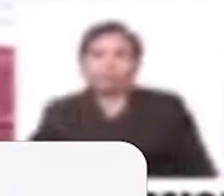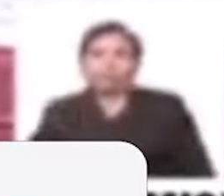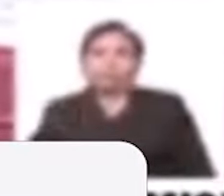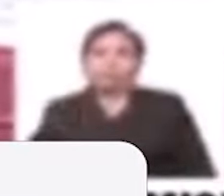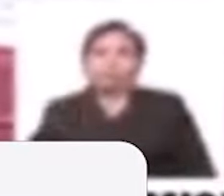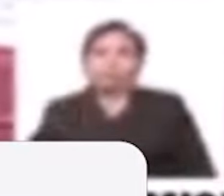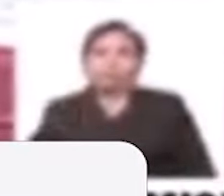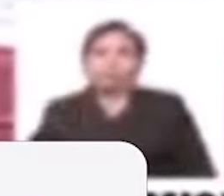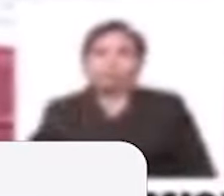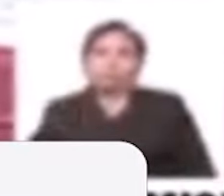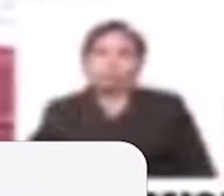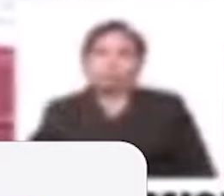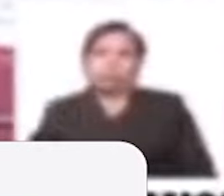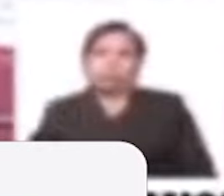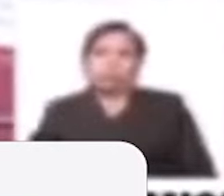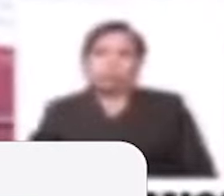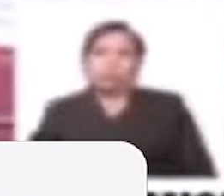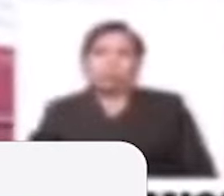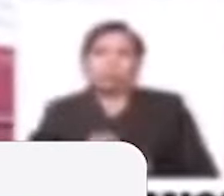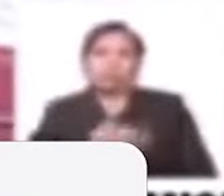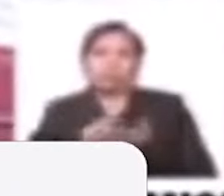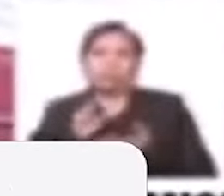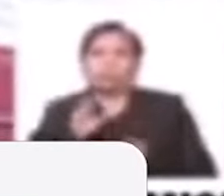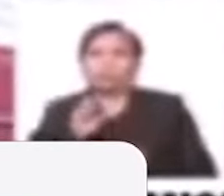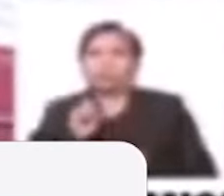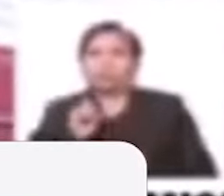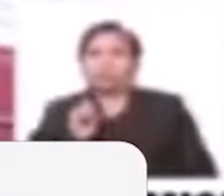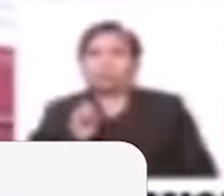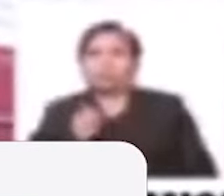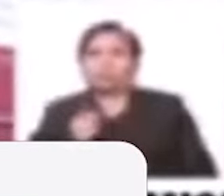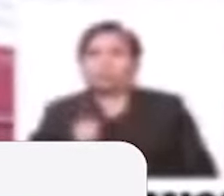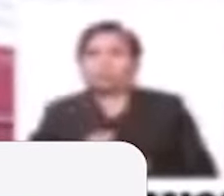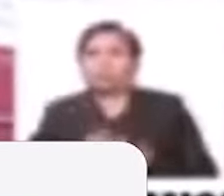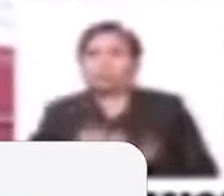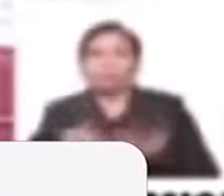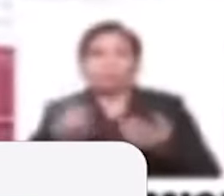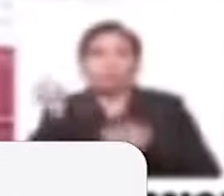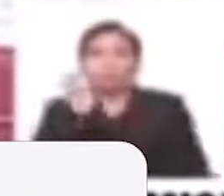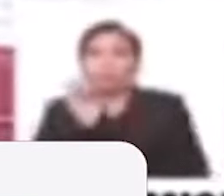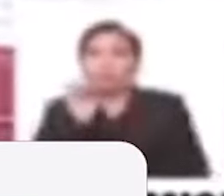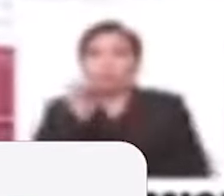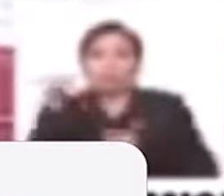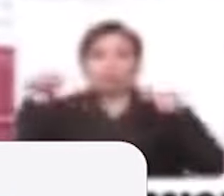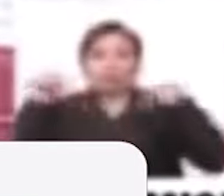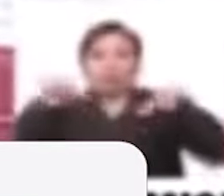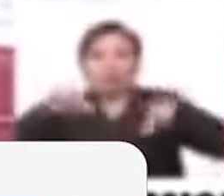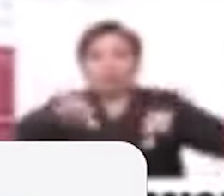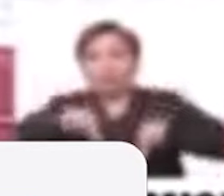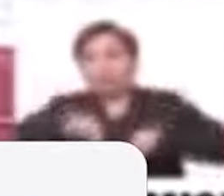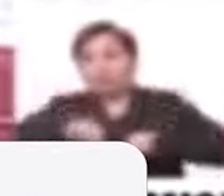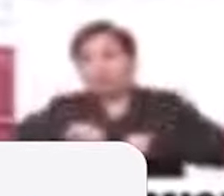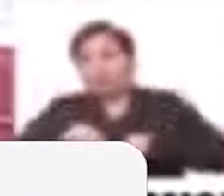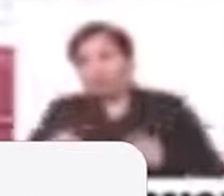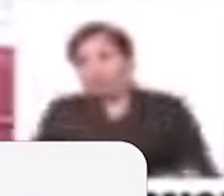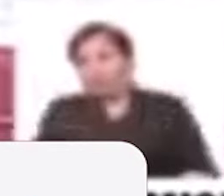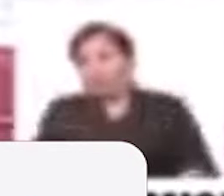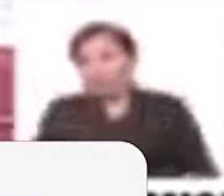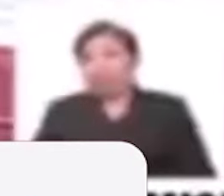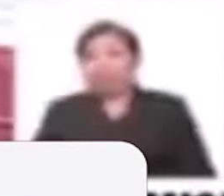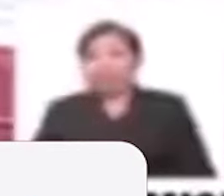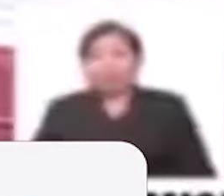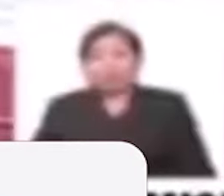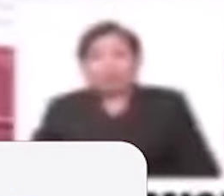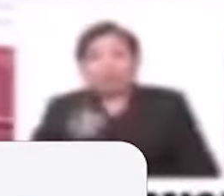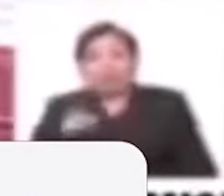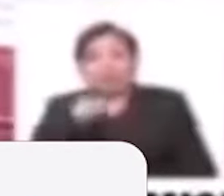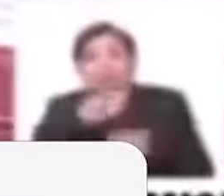que se le cesa porque el estado de emergencia ha fracasado, no es